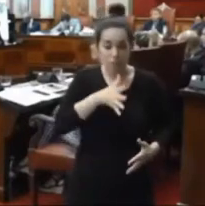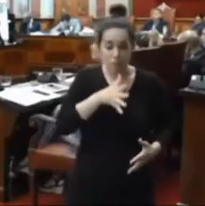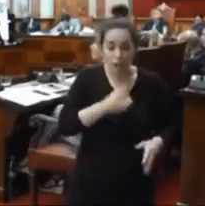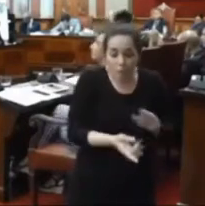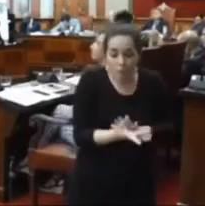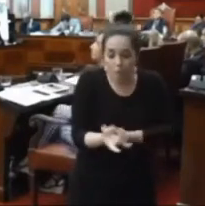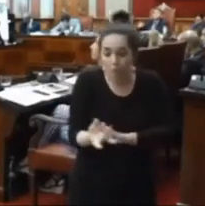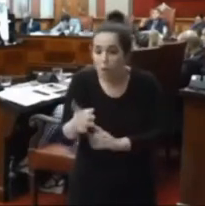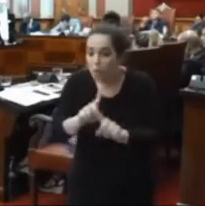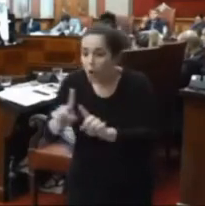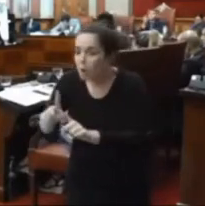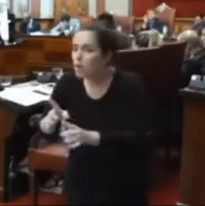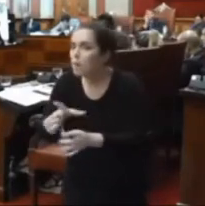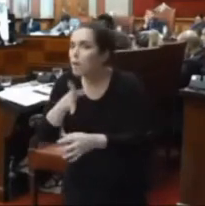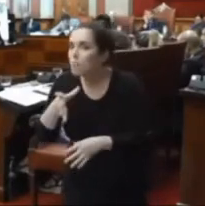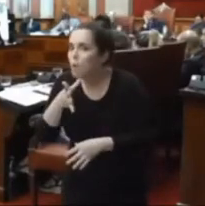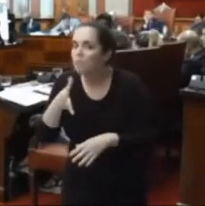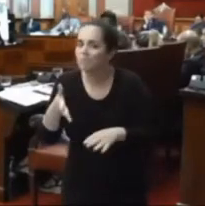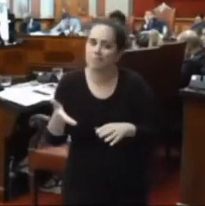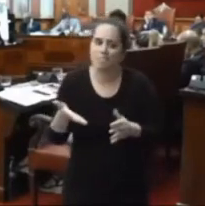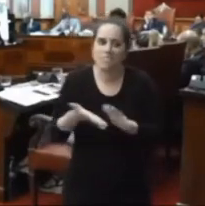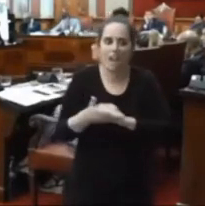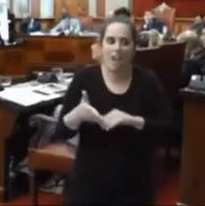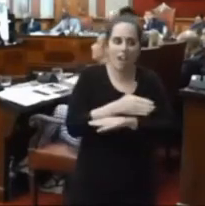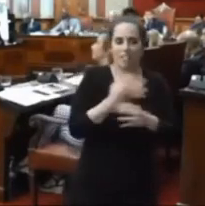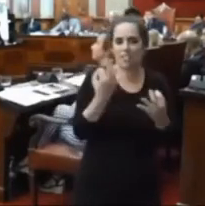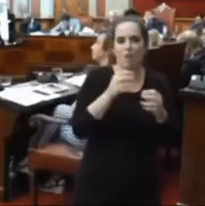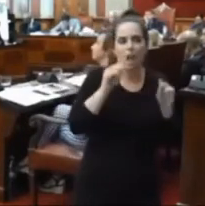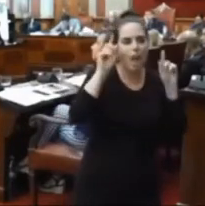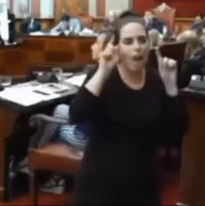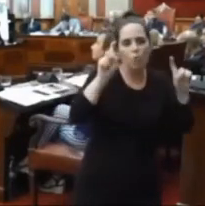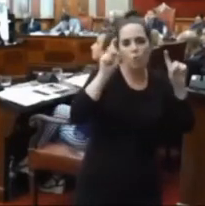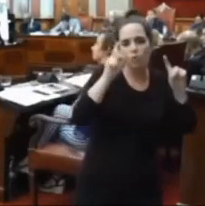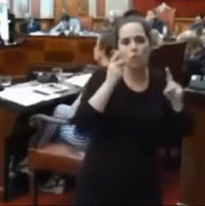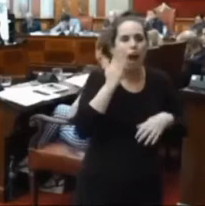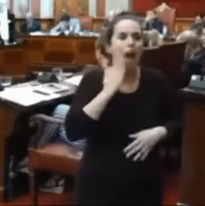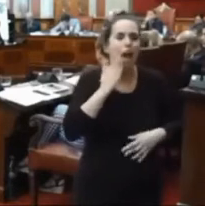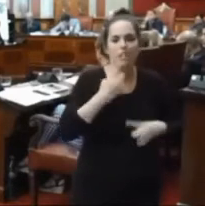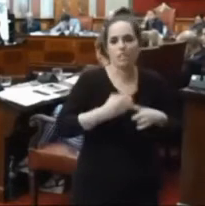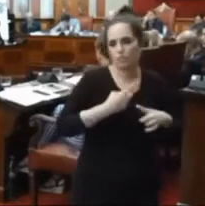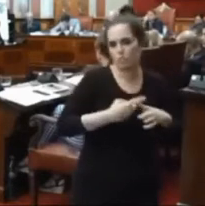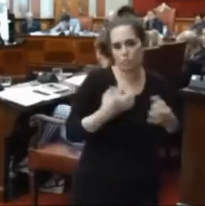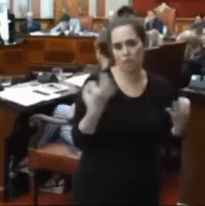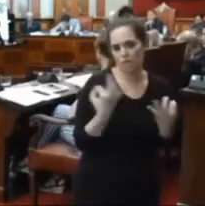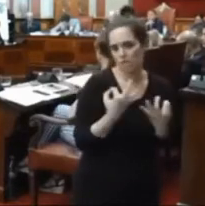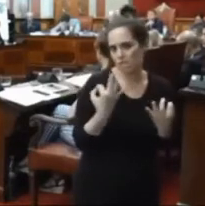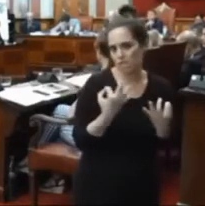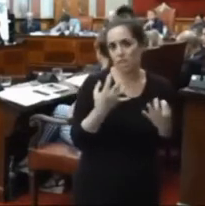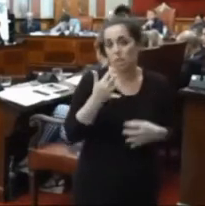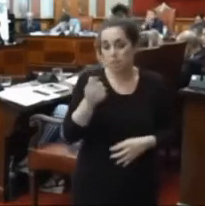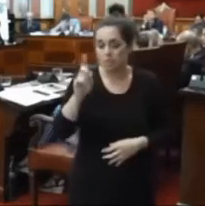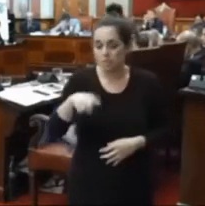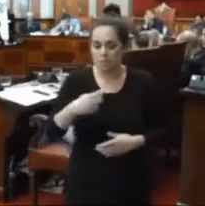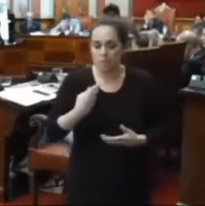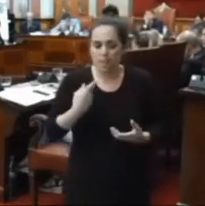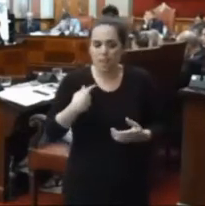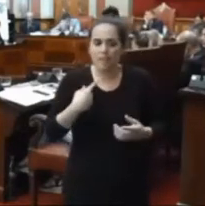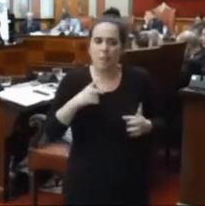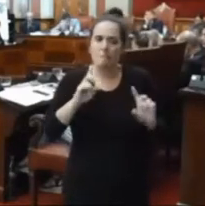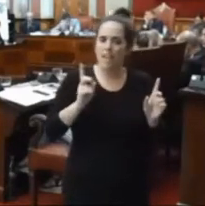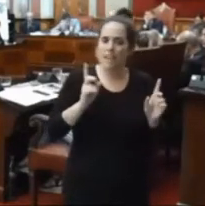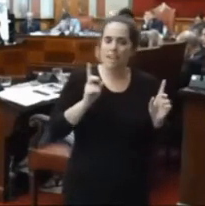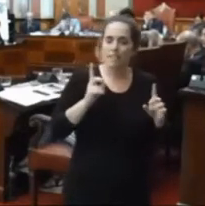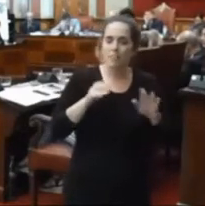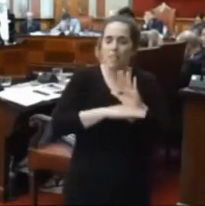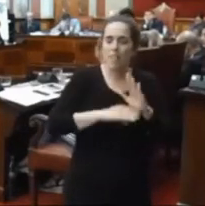falta de una educación afectivo-sexual integral y de las dificultades en el acceso a las medidas de prevención que